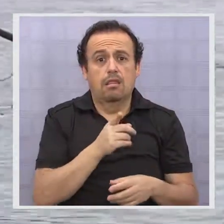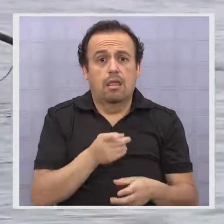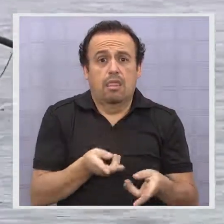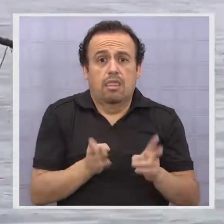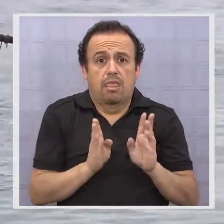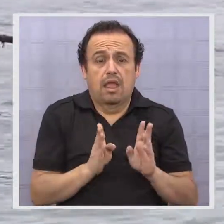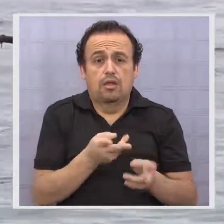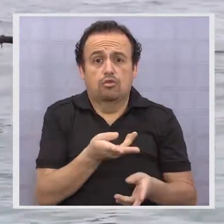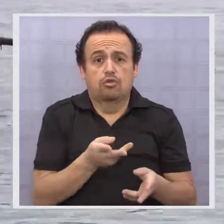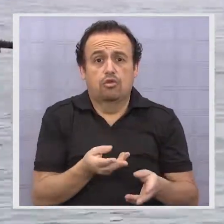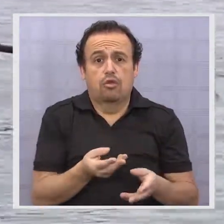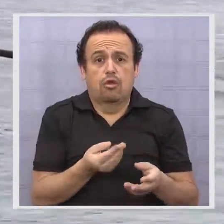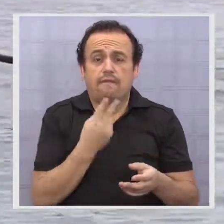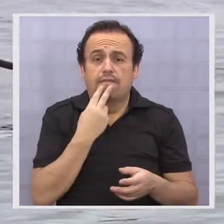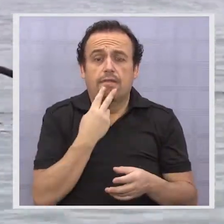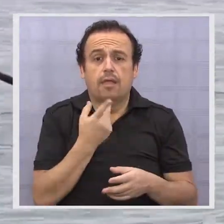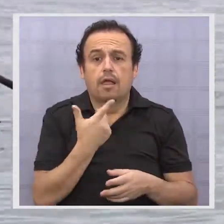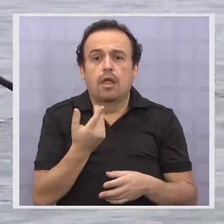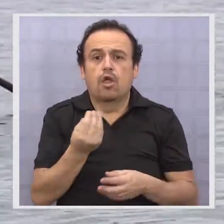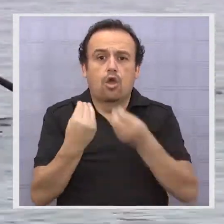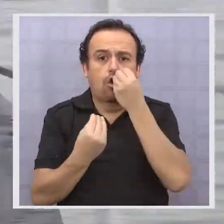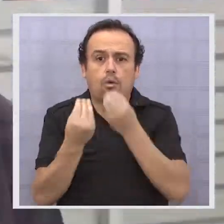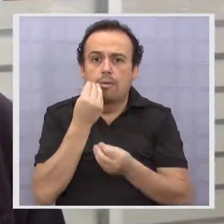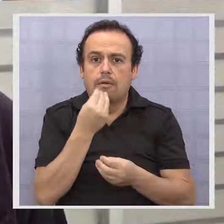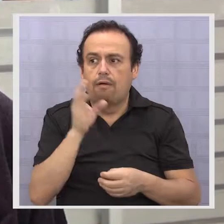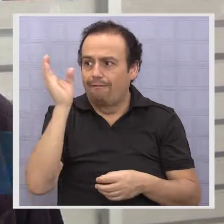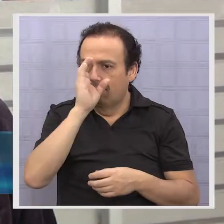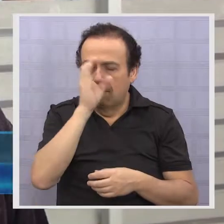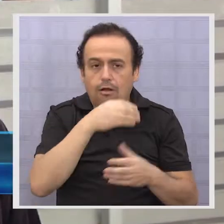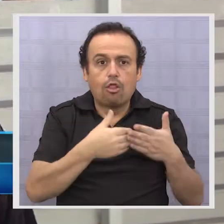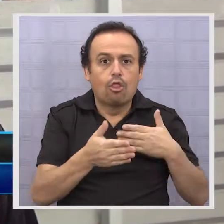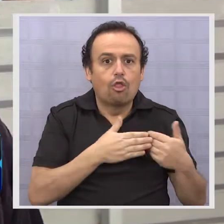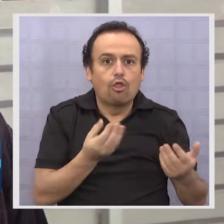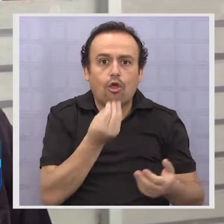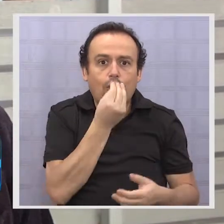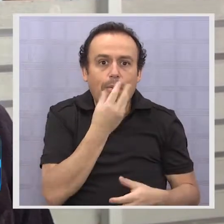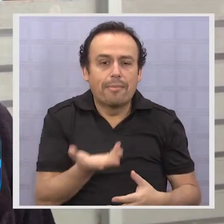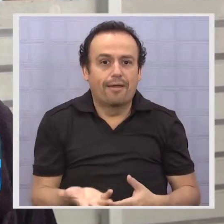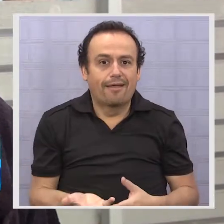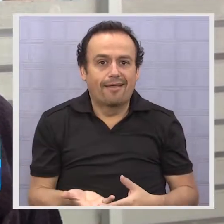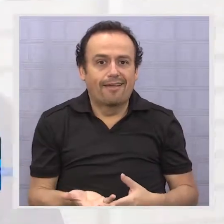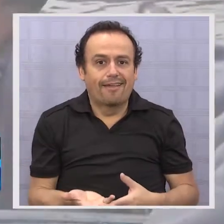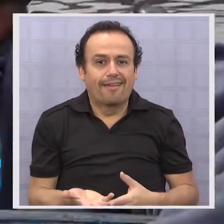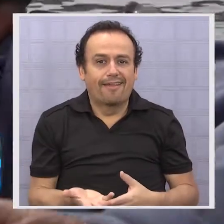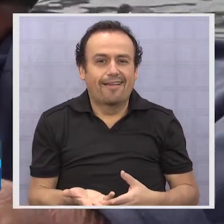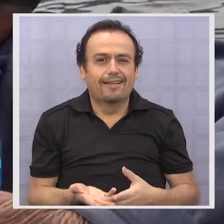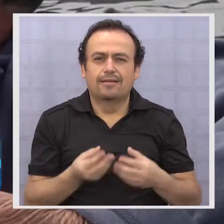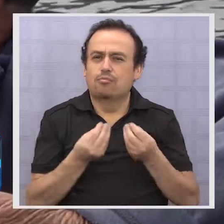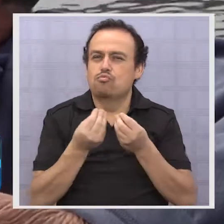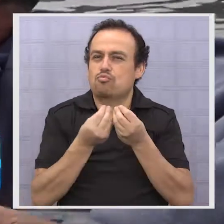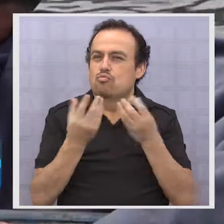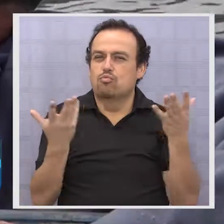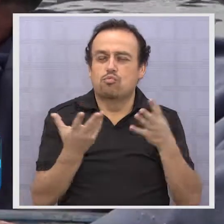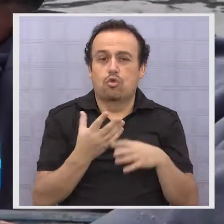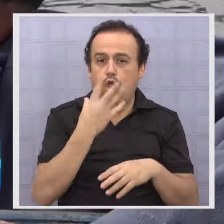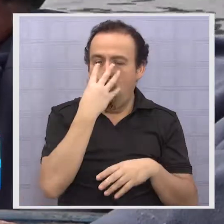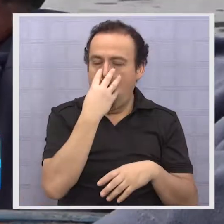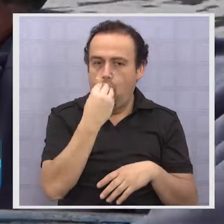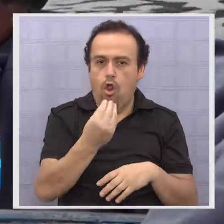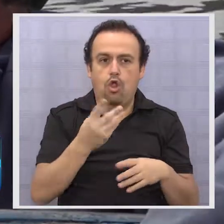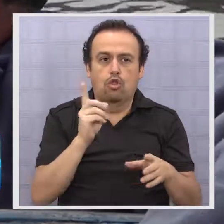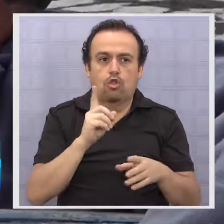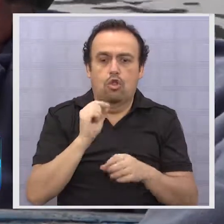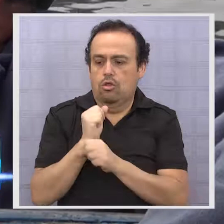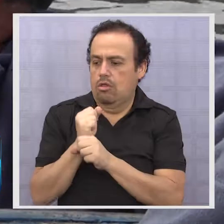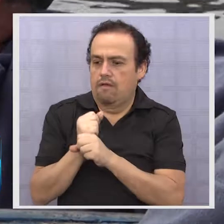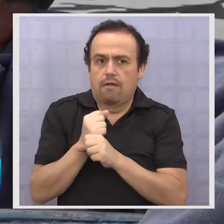vida, porque si a él le quitan su alimento, tiene que buscar dónde alimentarse. Mucho, es mucha la abundancia del lobo, no